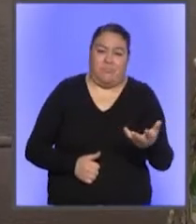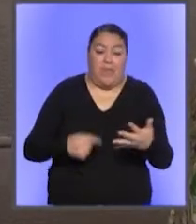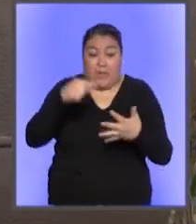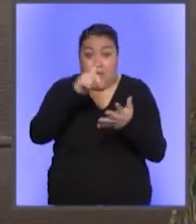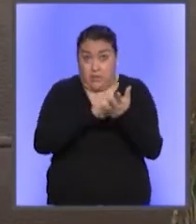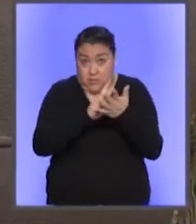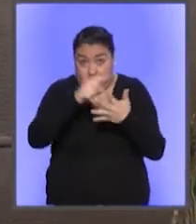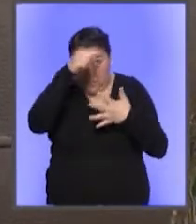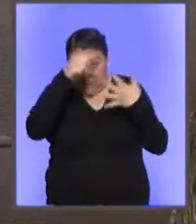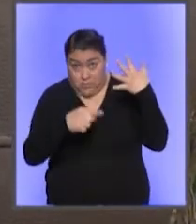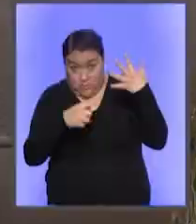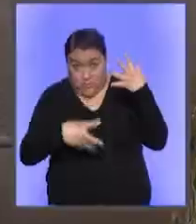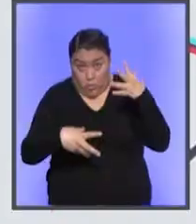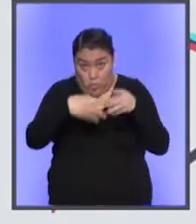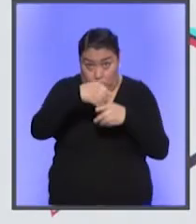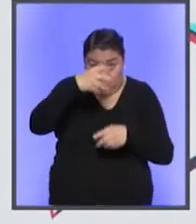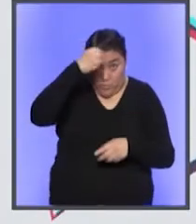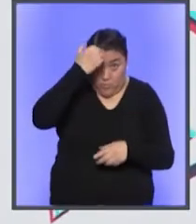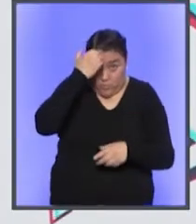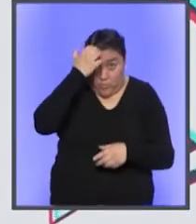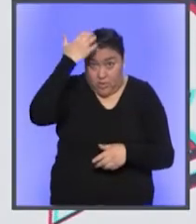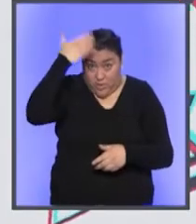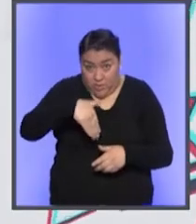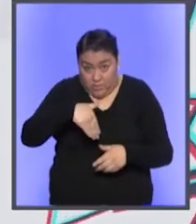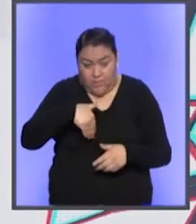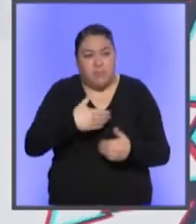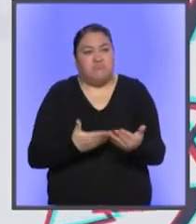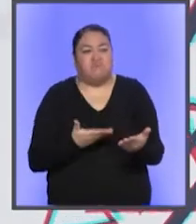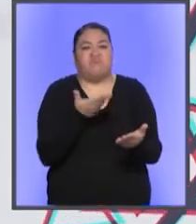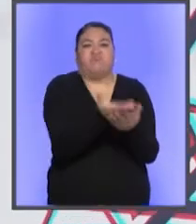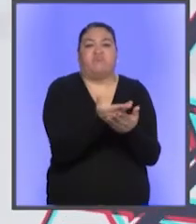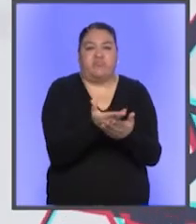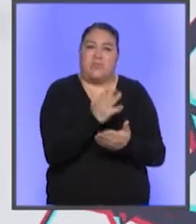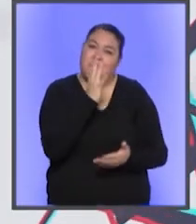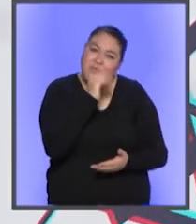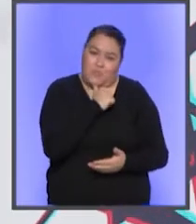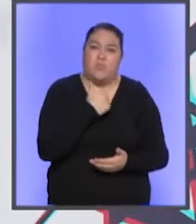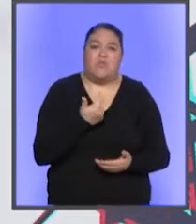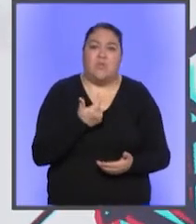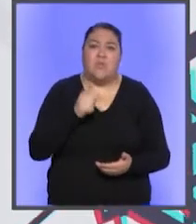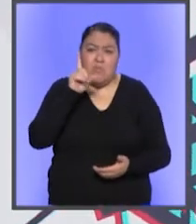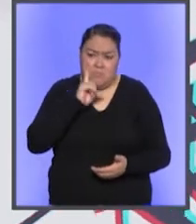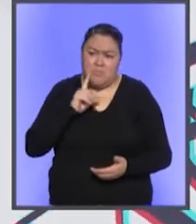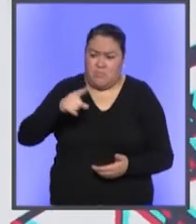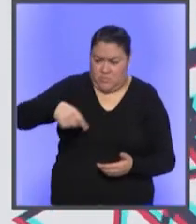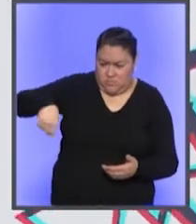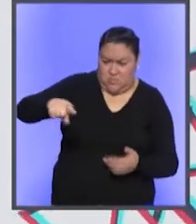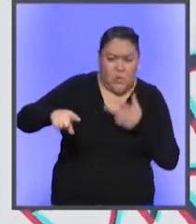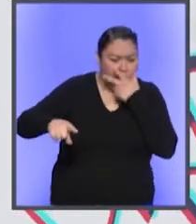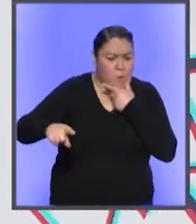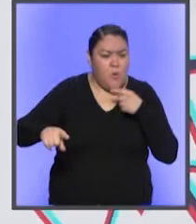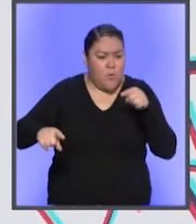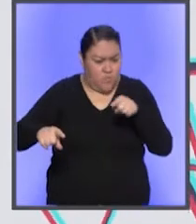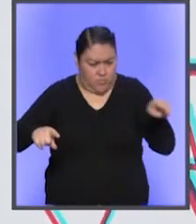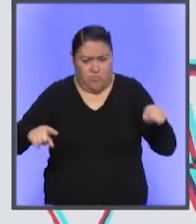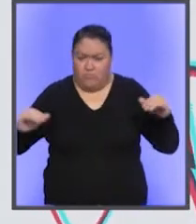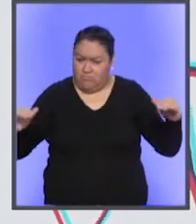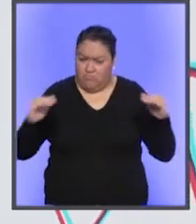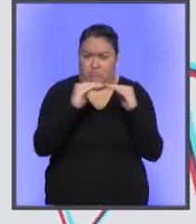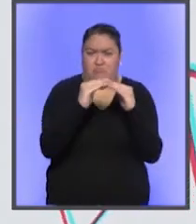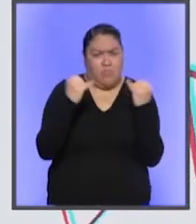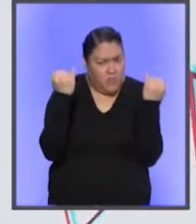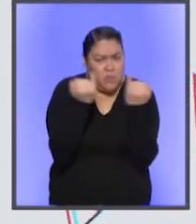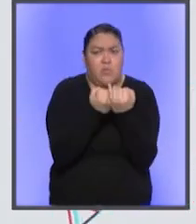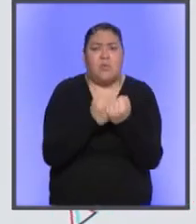poco los ejercen cuando Ellas tienen los mismos derechos que los hombres cuando ellas hoy saben que pueden ser